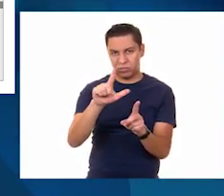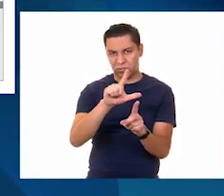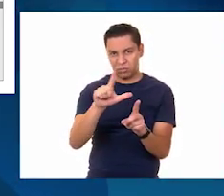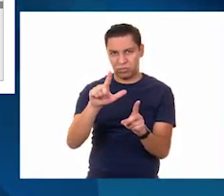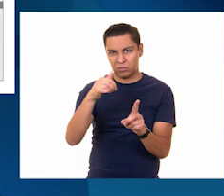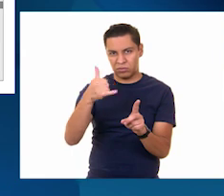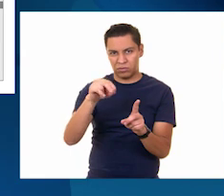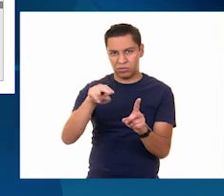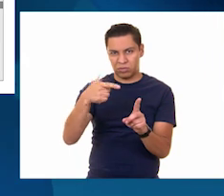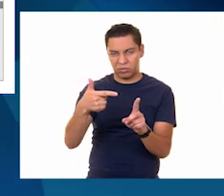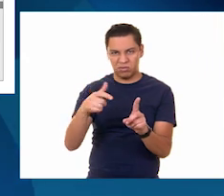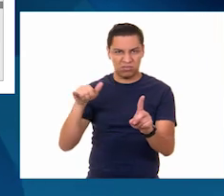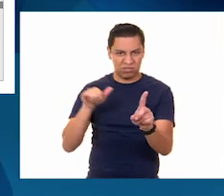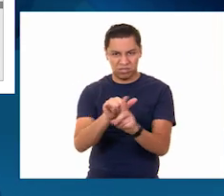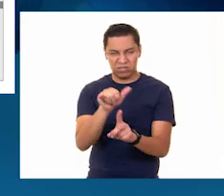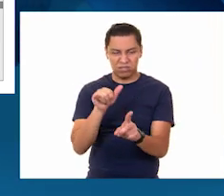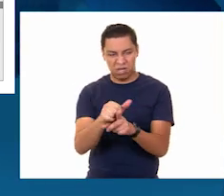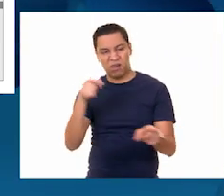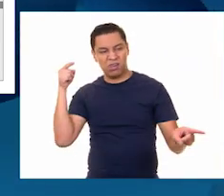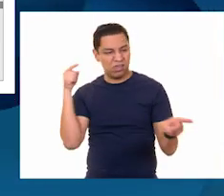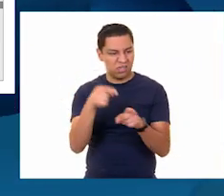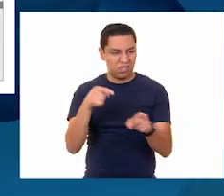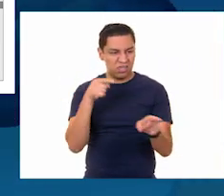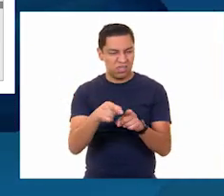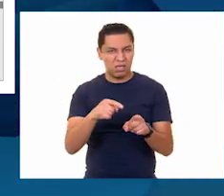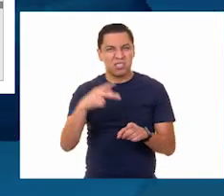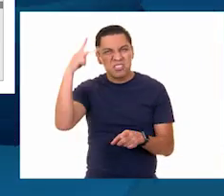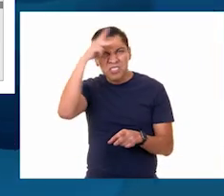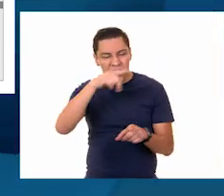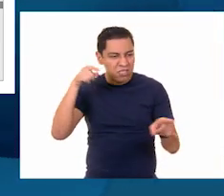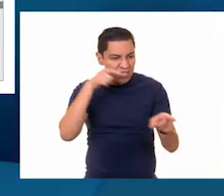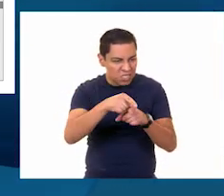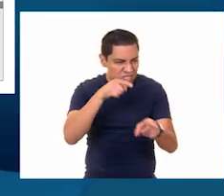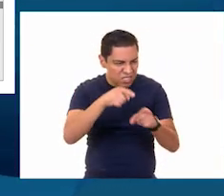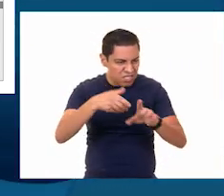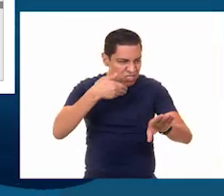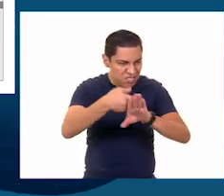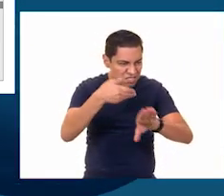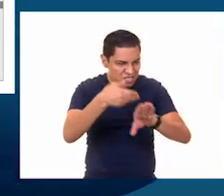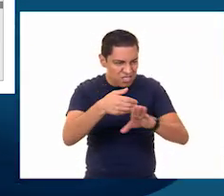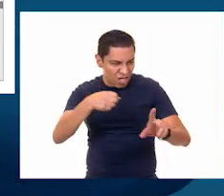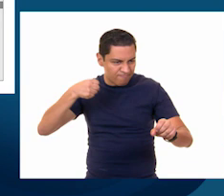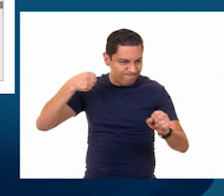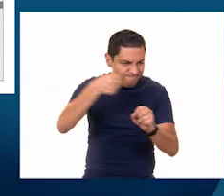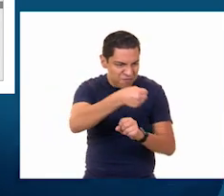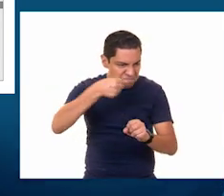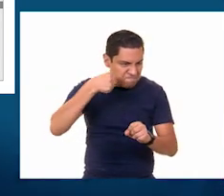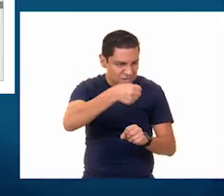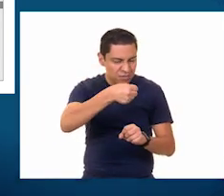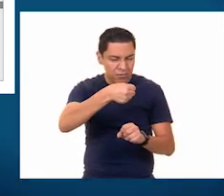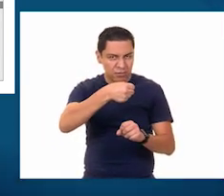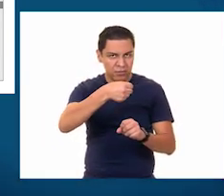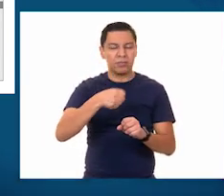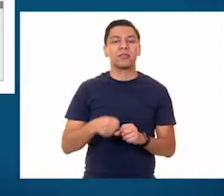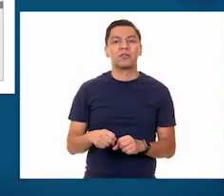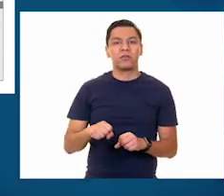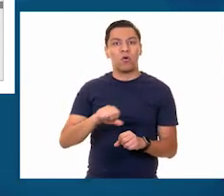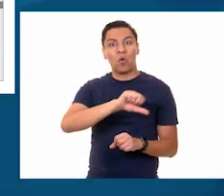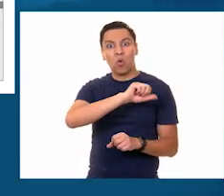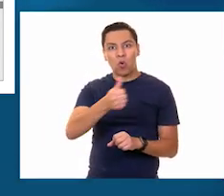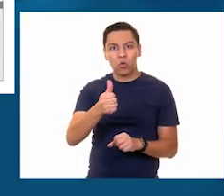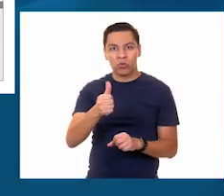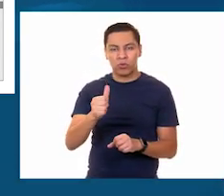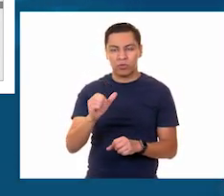manera física y psicológica constantemente a una persona. Ciberbullying es intimidar a un